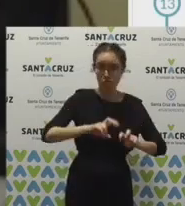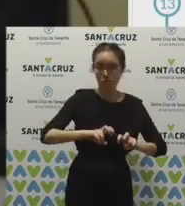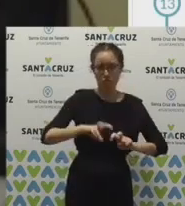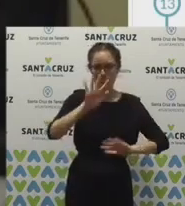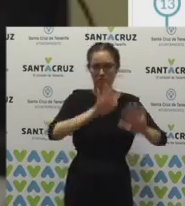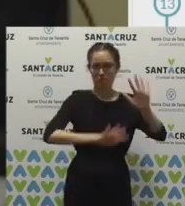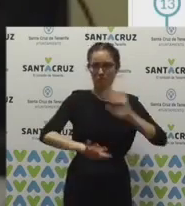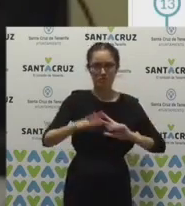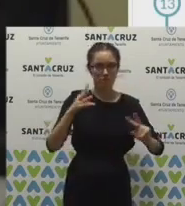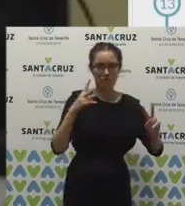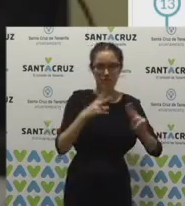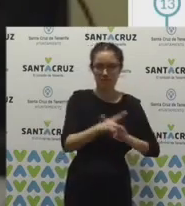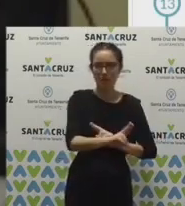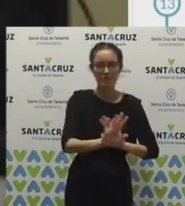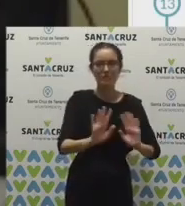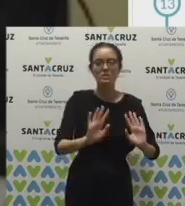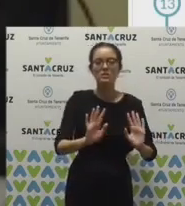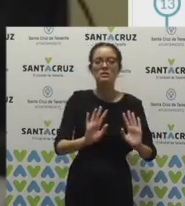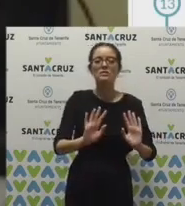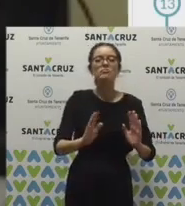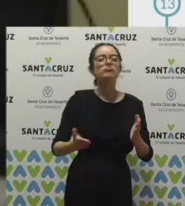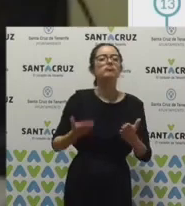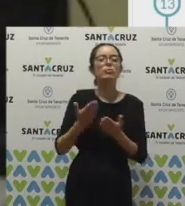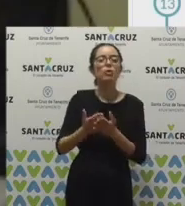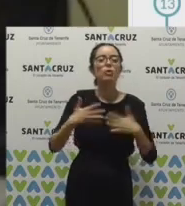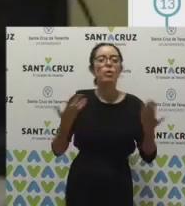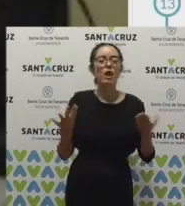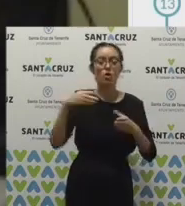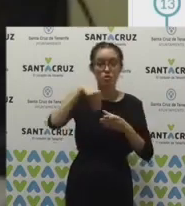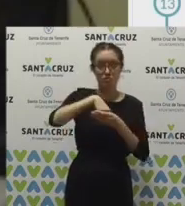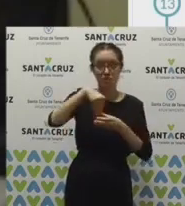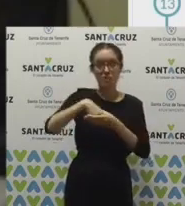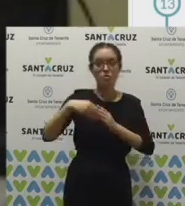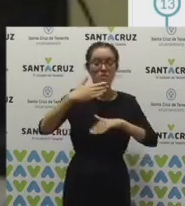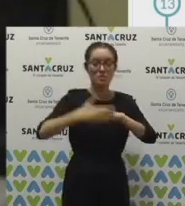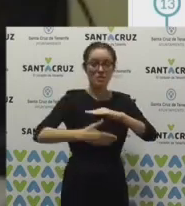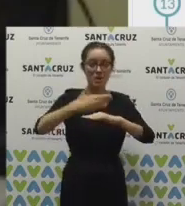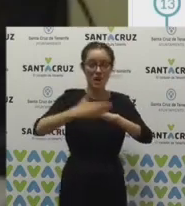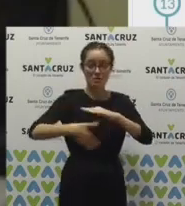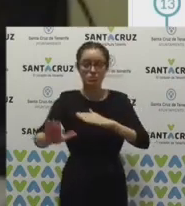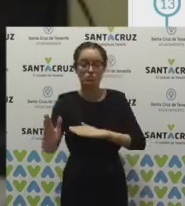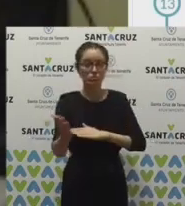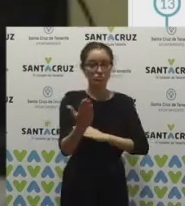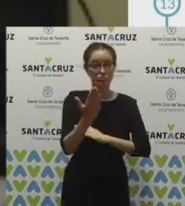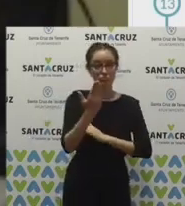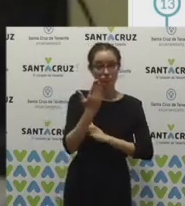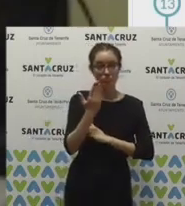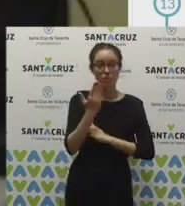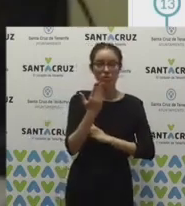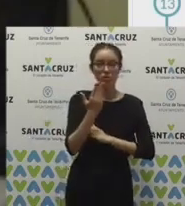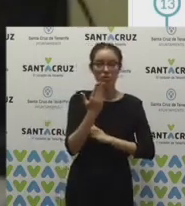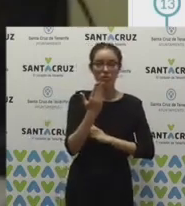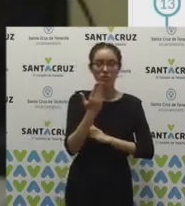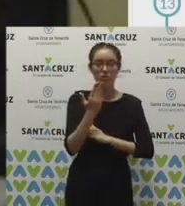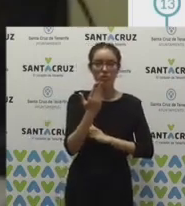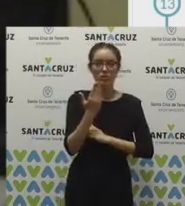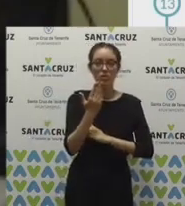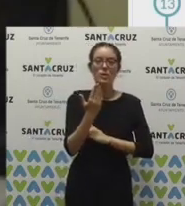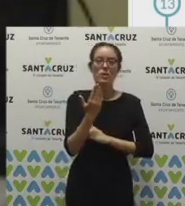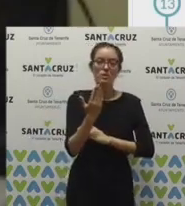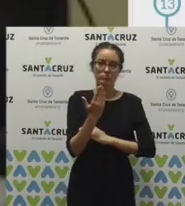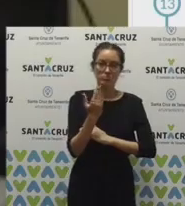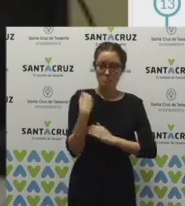corporación conjunto se propone que los contenidos plazos y entregas aludidas en la moción se integren en los plazos de ejecución